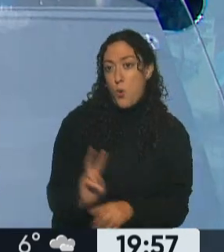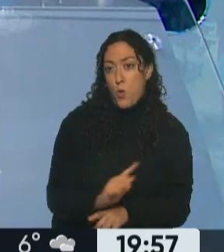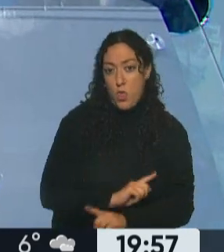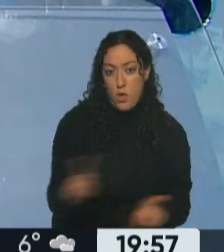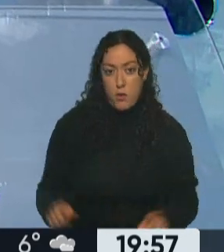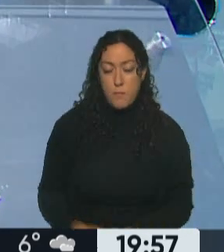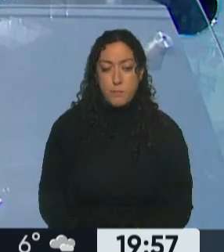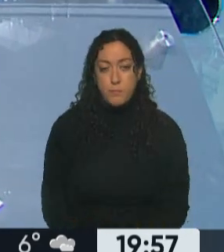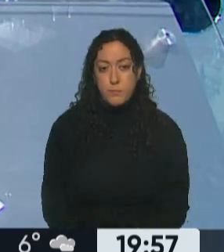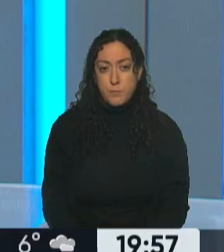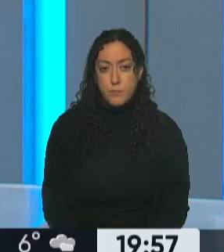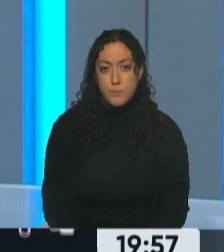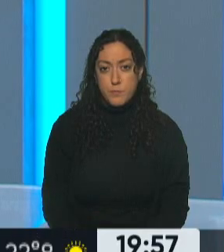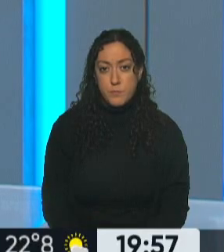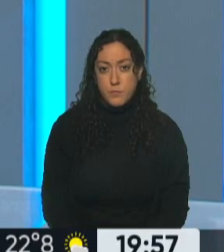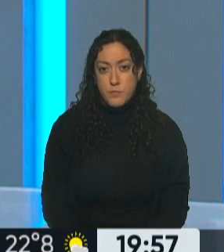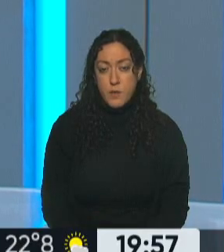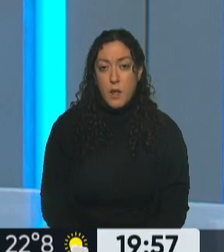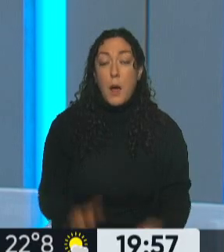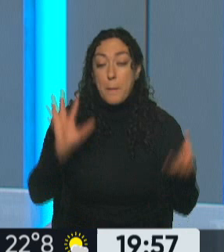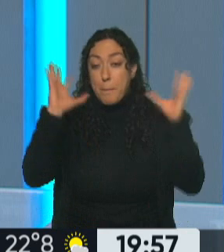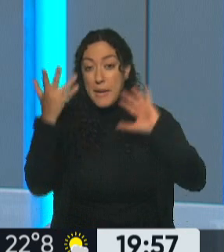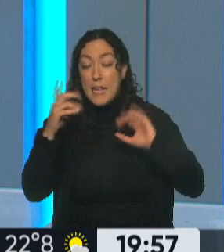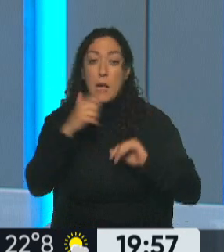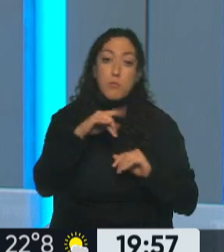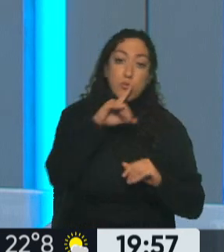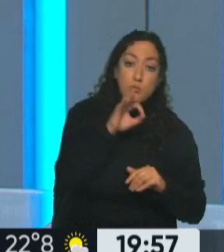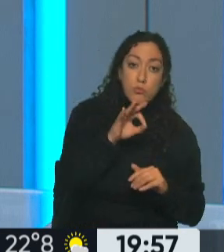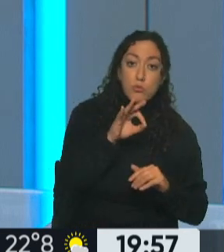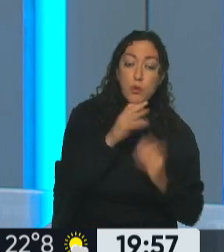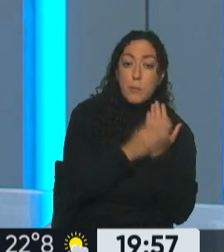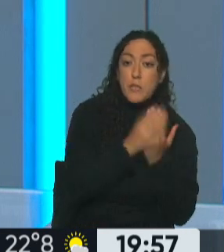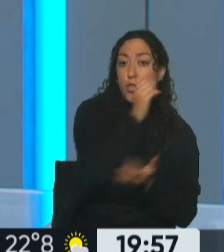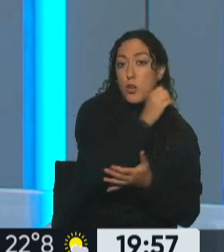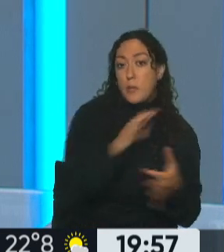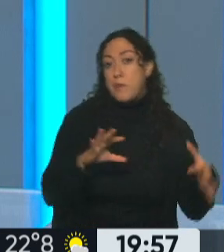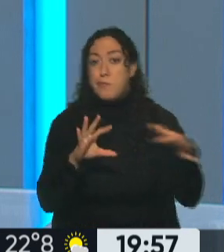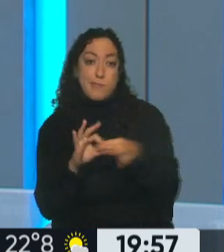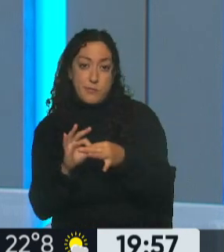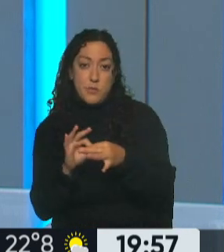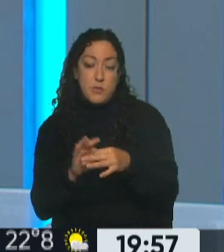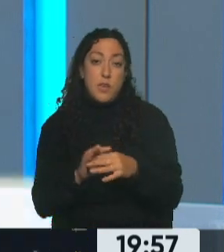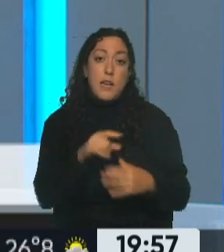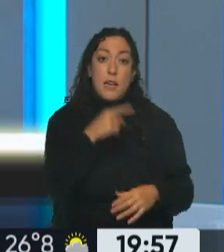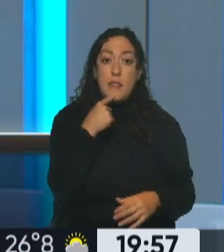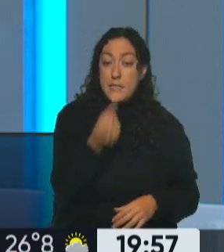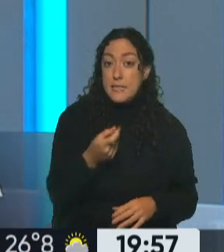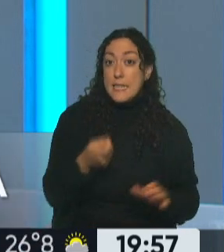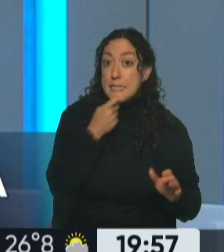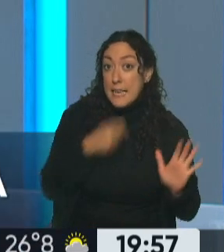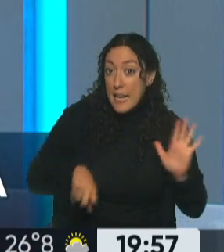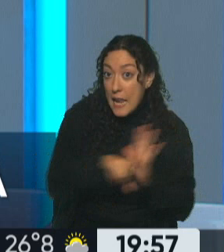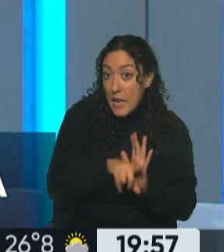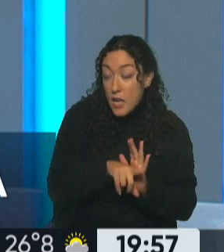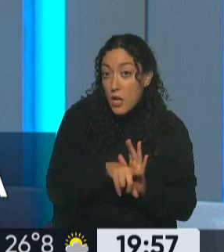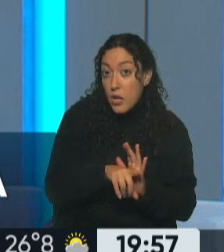A tono con el presidente Javier Milei, Luis Caputo, el ministro de Economía, dejó un mensaje también. Si no se llega a aprobar la ley ómnibus, las medidas van a ser más duras para